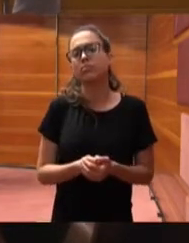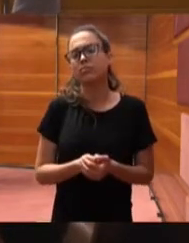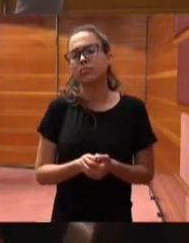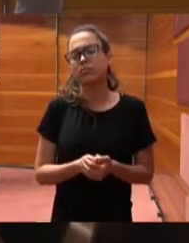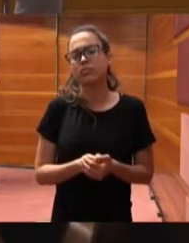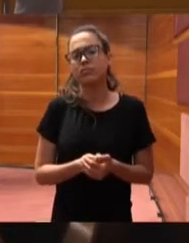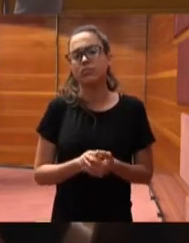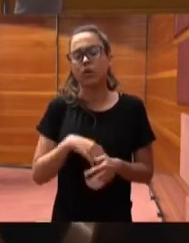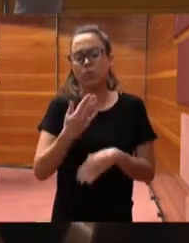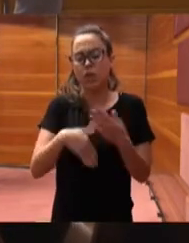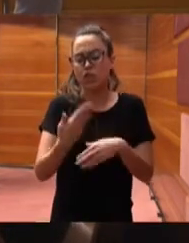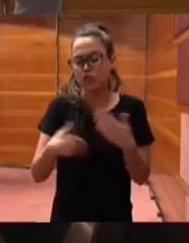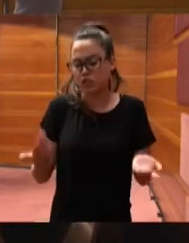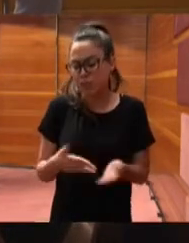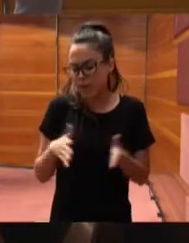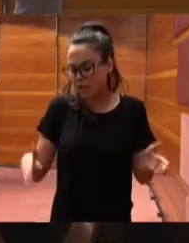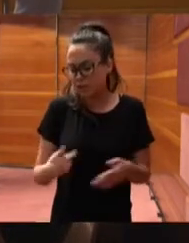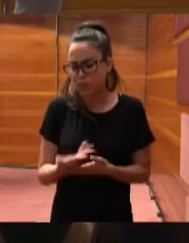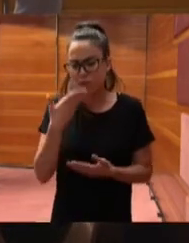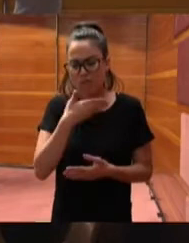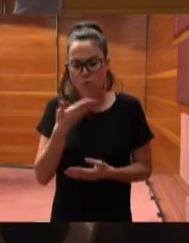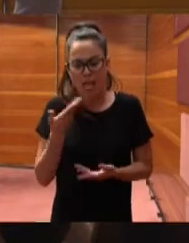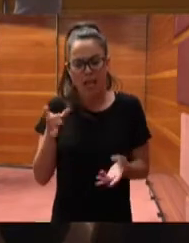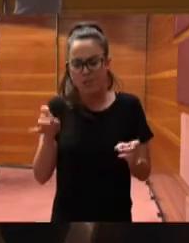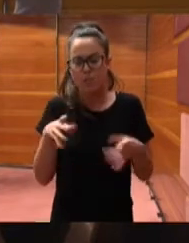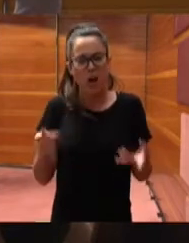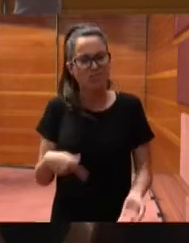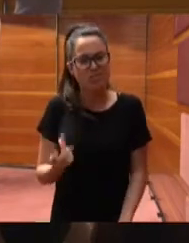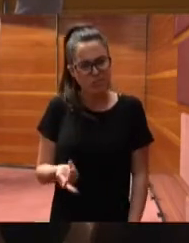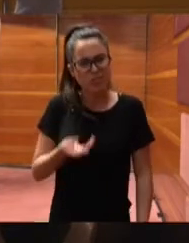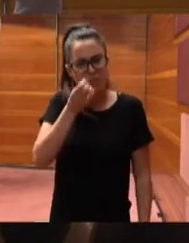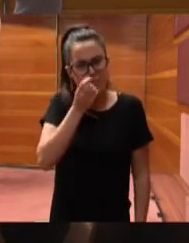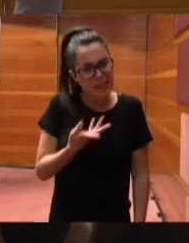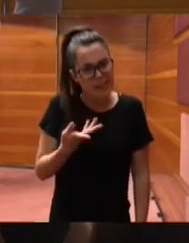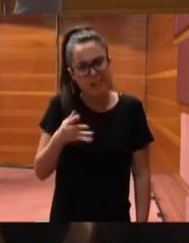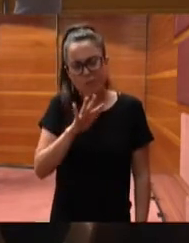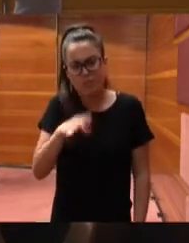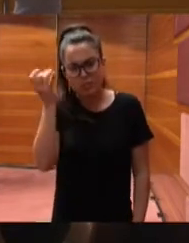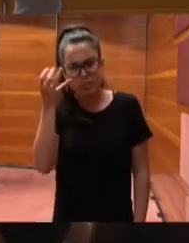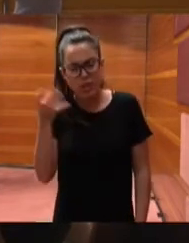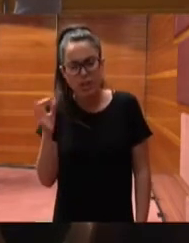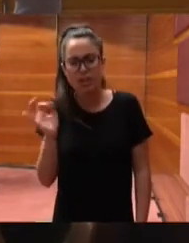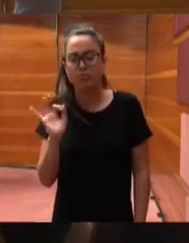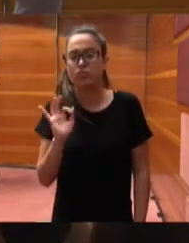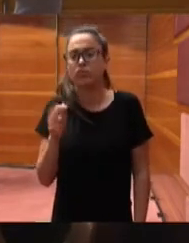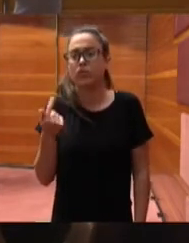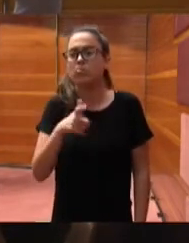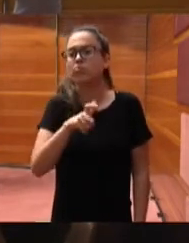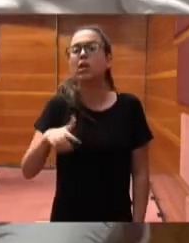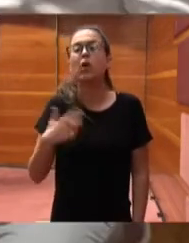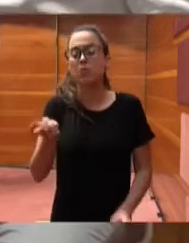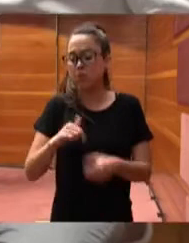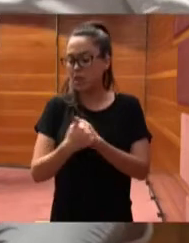pues en procesos abiertos como la escuela? ¿Tiene interés, tiene sentido, es un disparate? Se me ocurre pues que la gente que participe